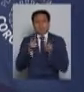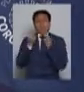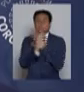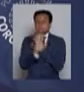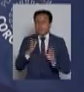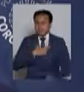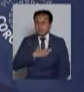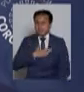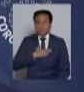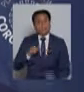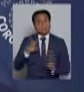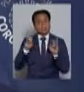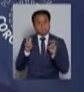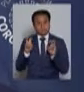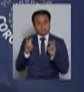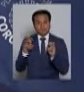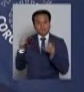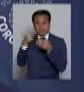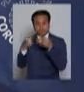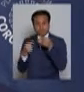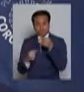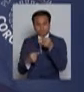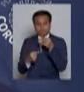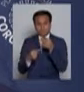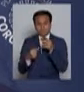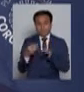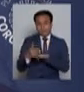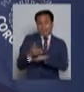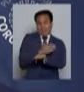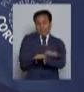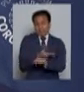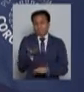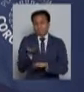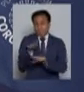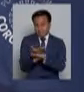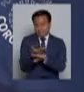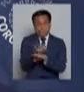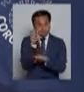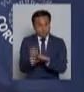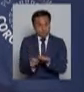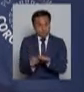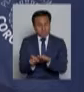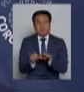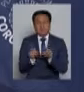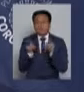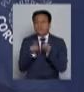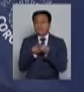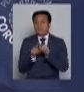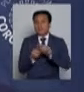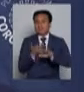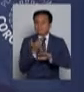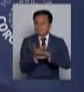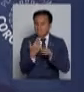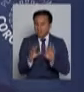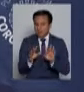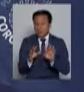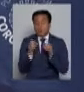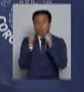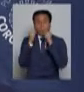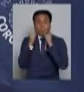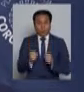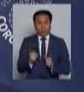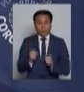En ausencia de estas direcciones anticipadas de parte de la persona, esas direcciones anticipadas pueden